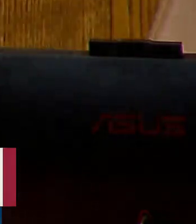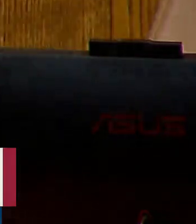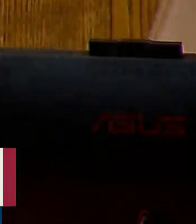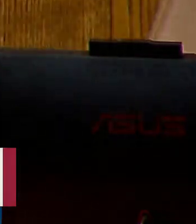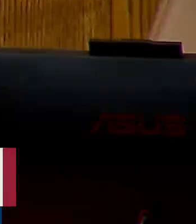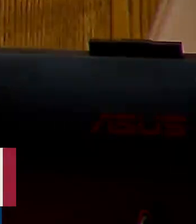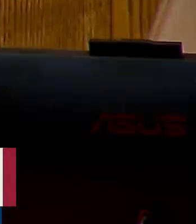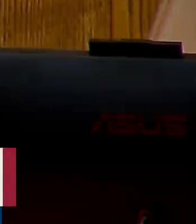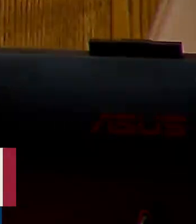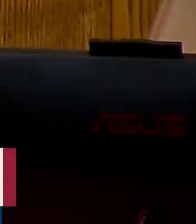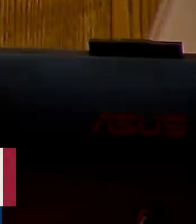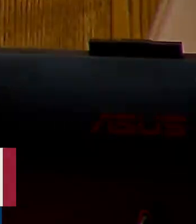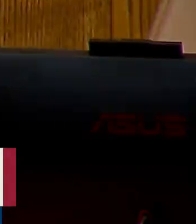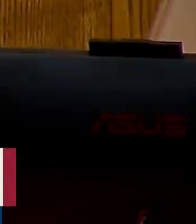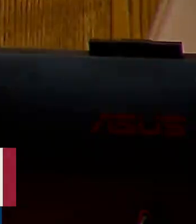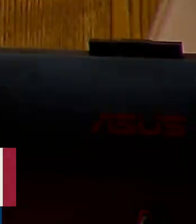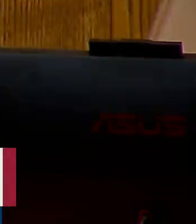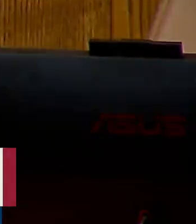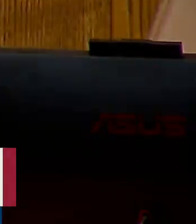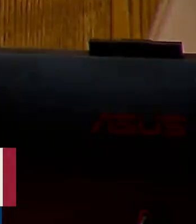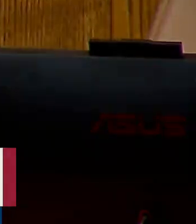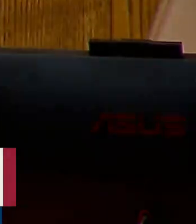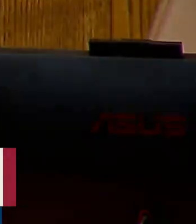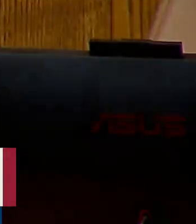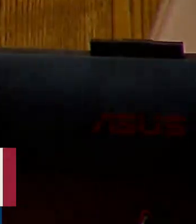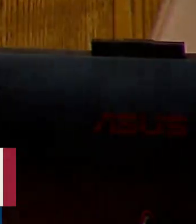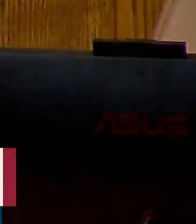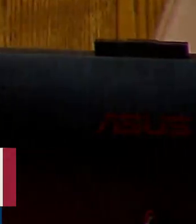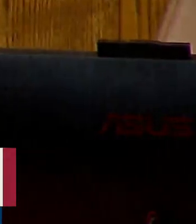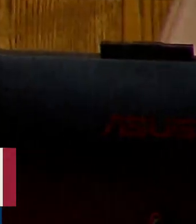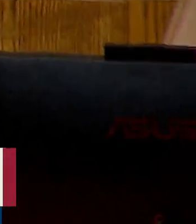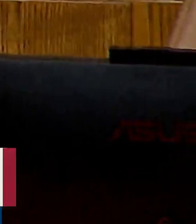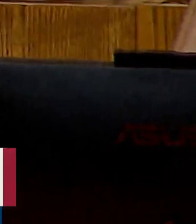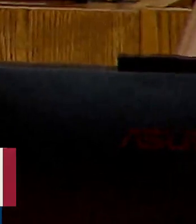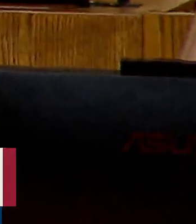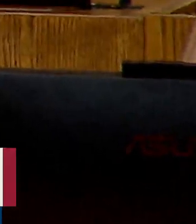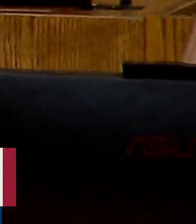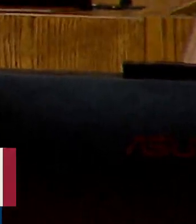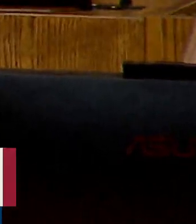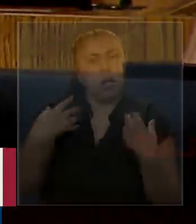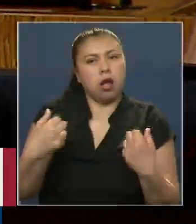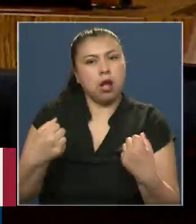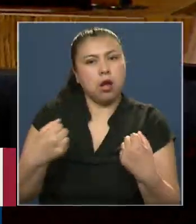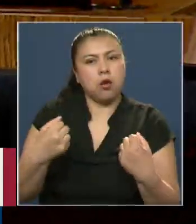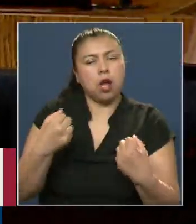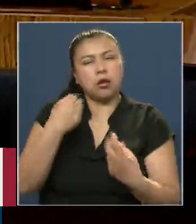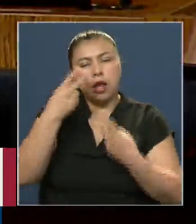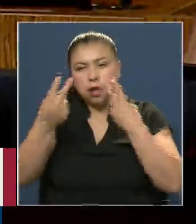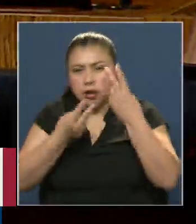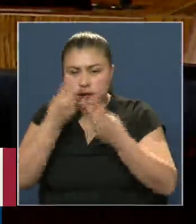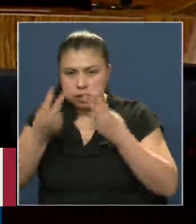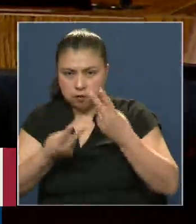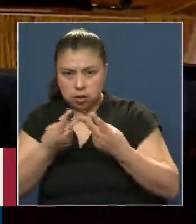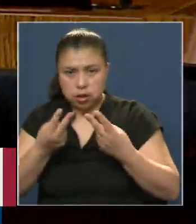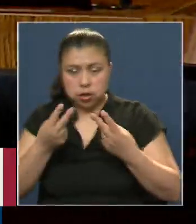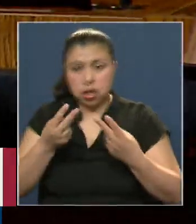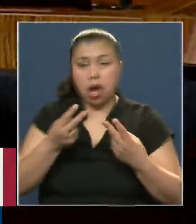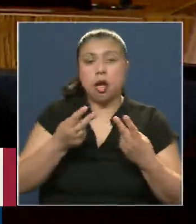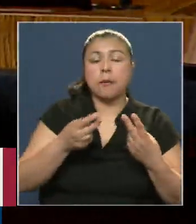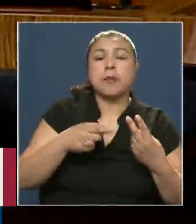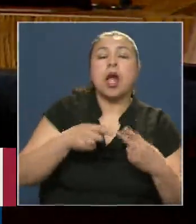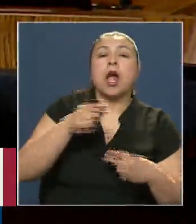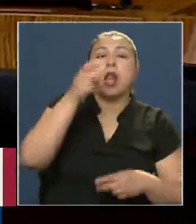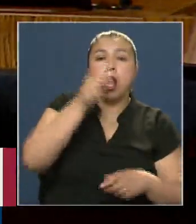son personas, son verdaderos héroes anónimos de nuestra sociedad que es necesario visibilizar. Ellas y